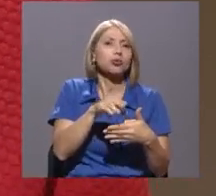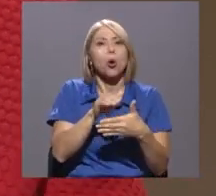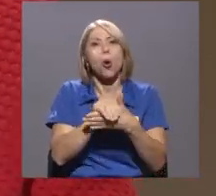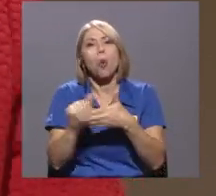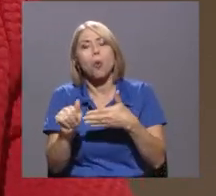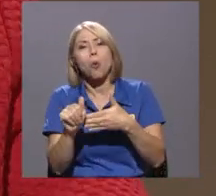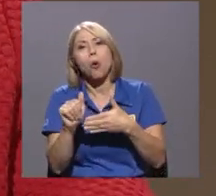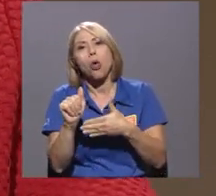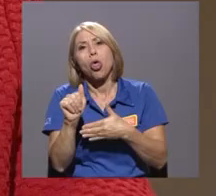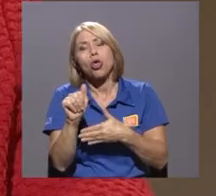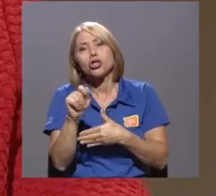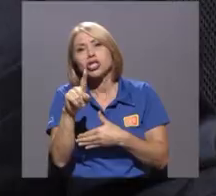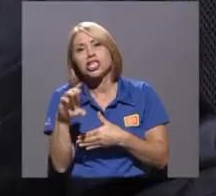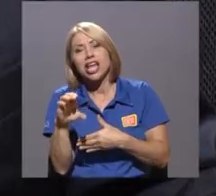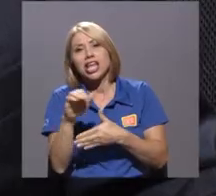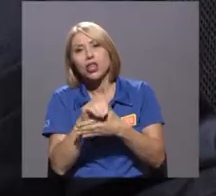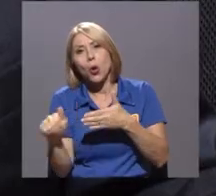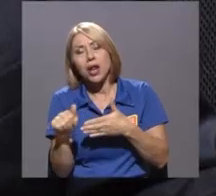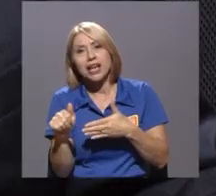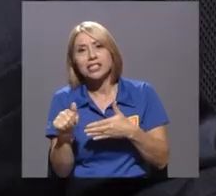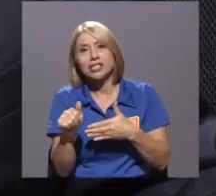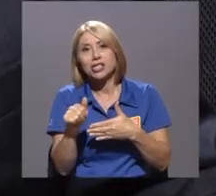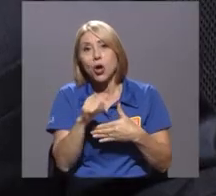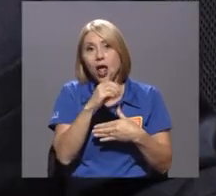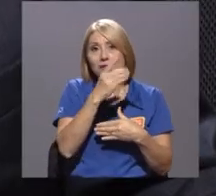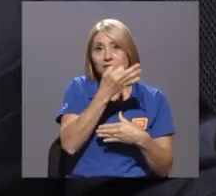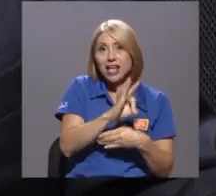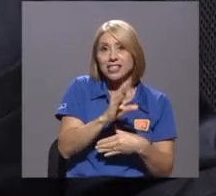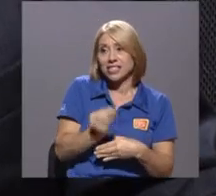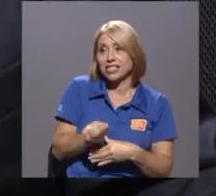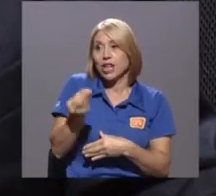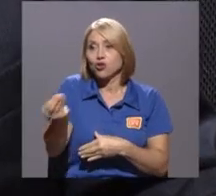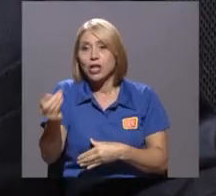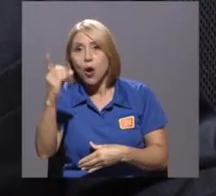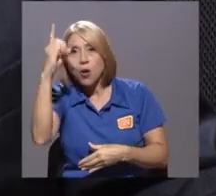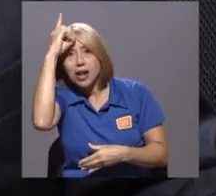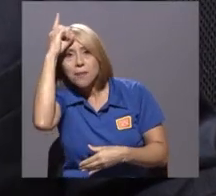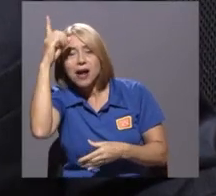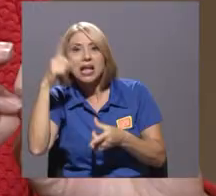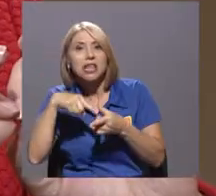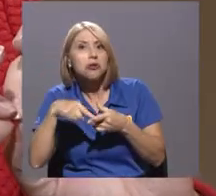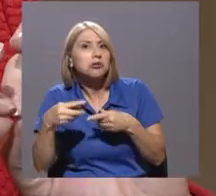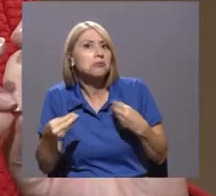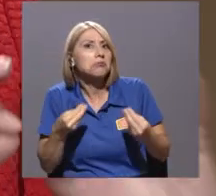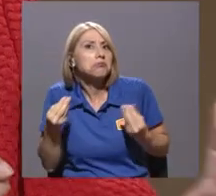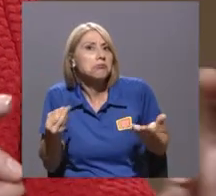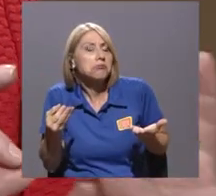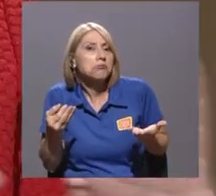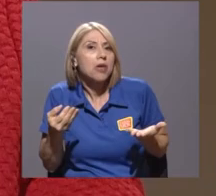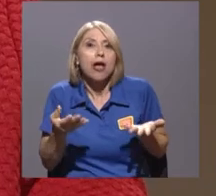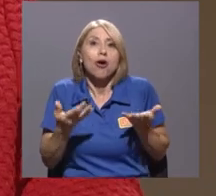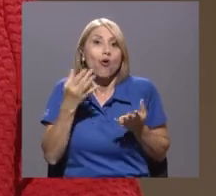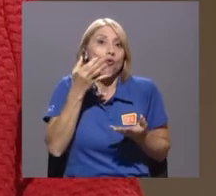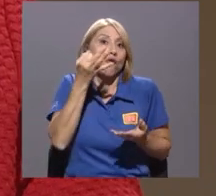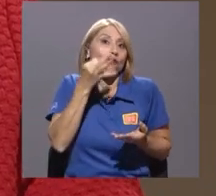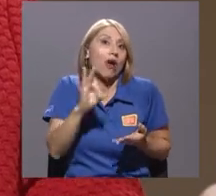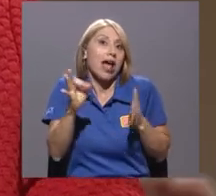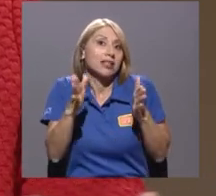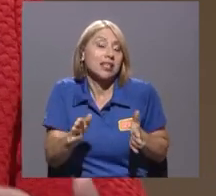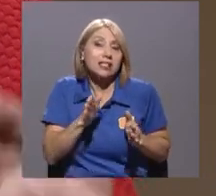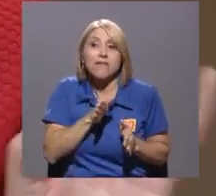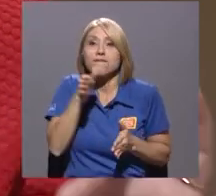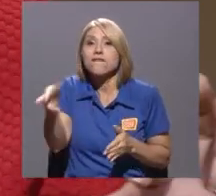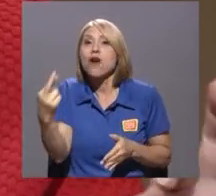nuevamente que no se quiere el francés va en un restaurante para comer muy o